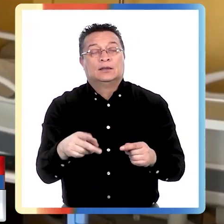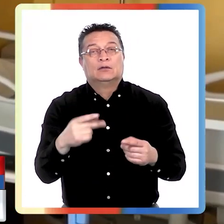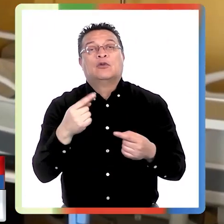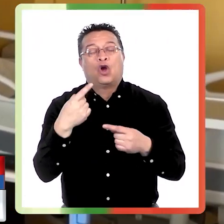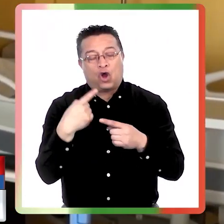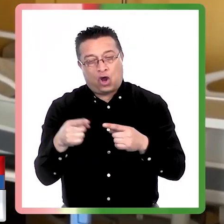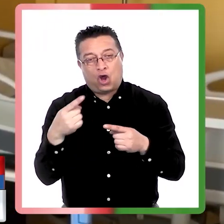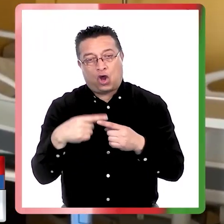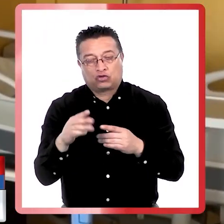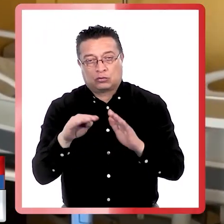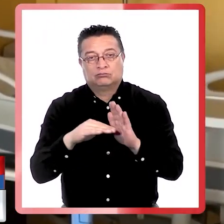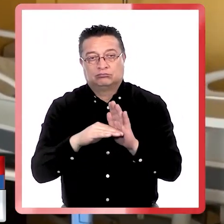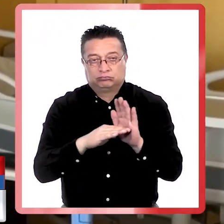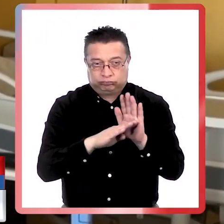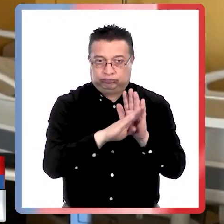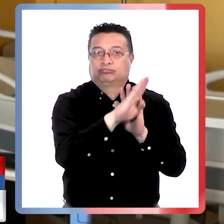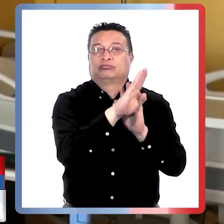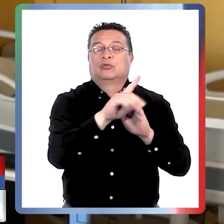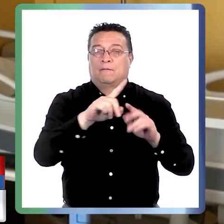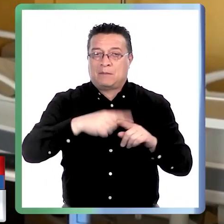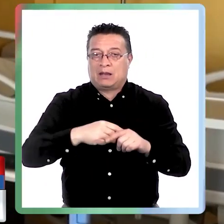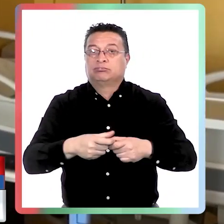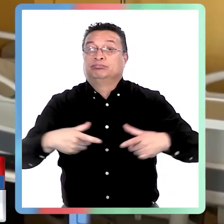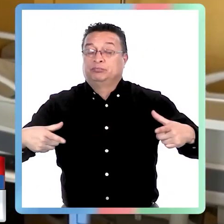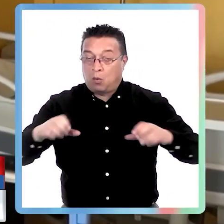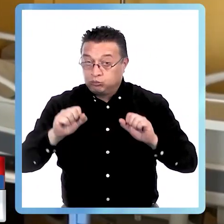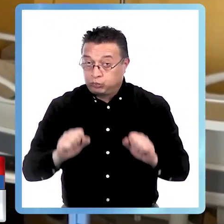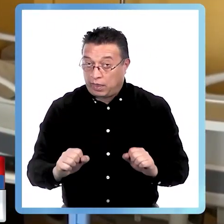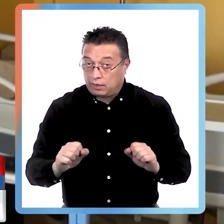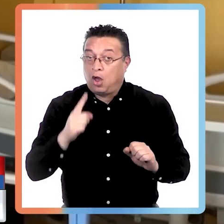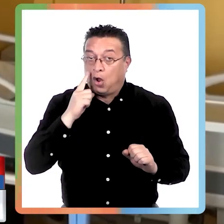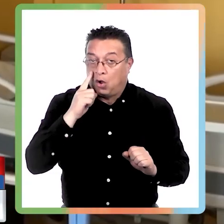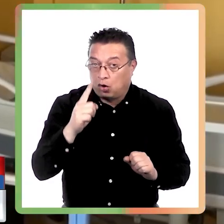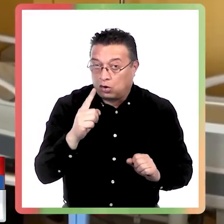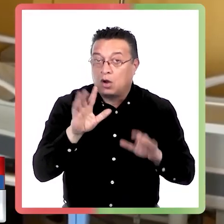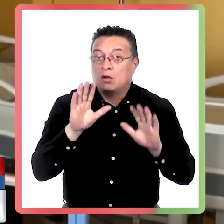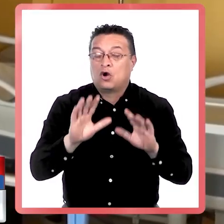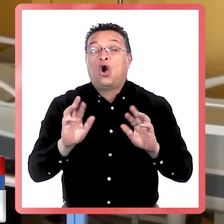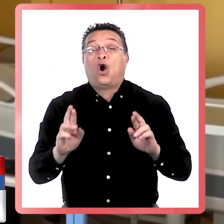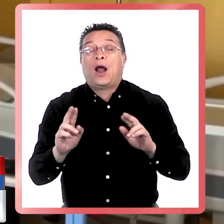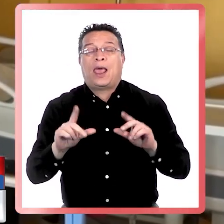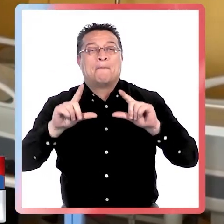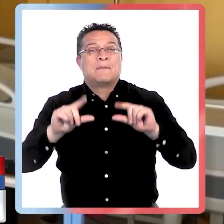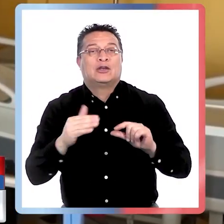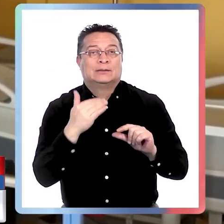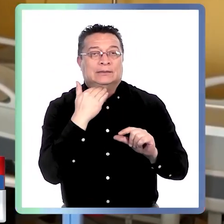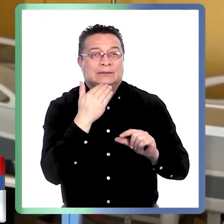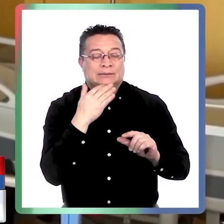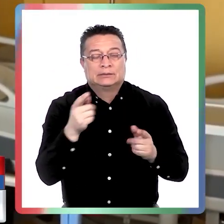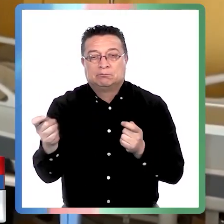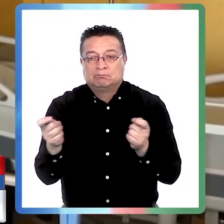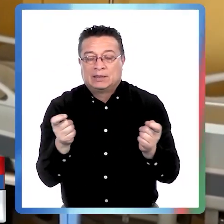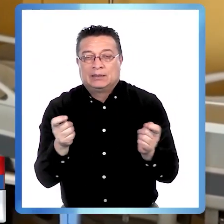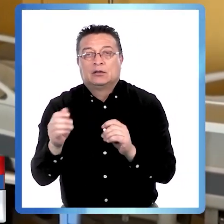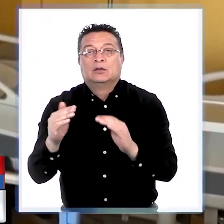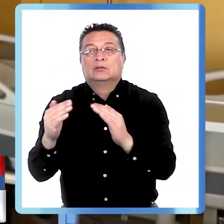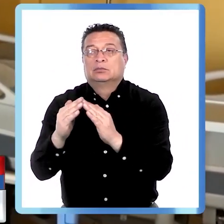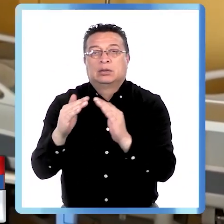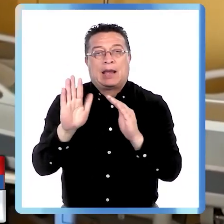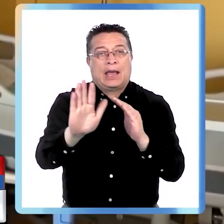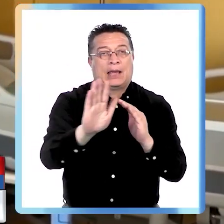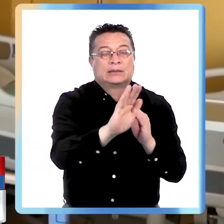tener otro pic de enfermedad. Esperamos que sean cuadros menores, que sean manejados en